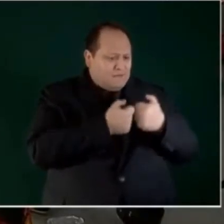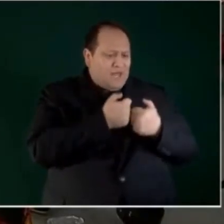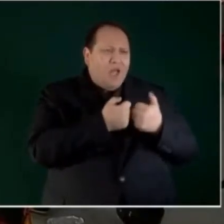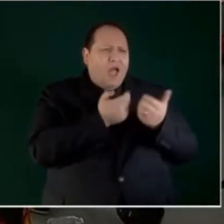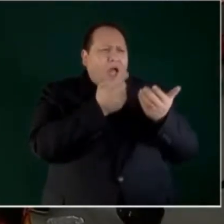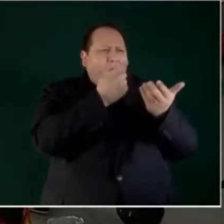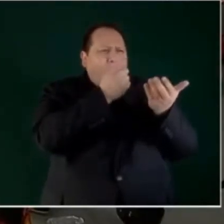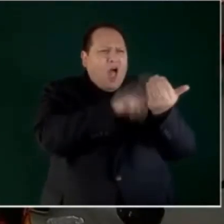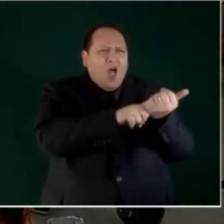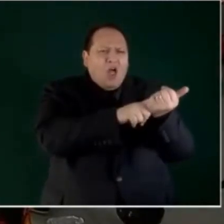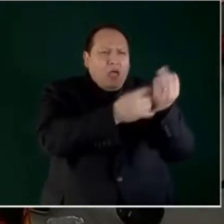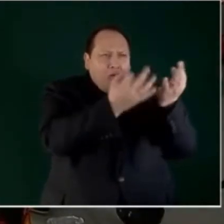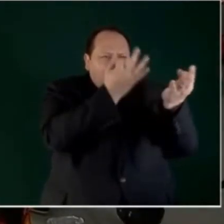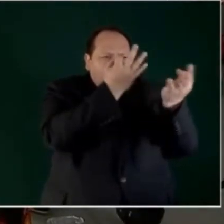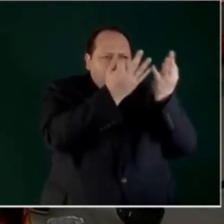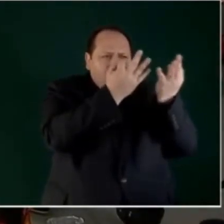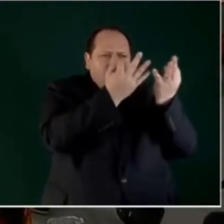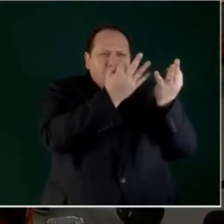contenidos tóxicos,